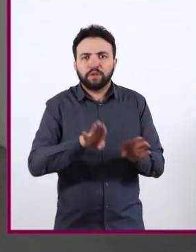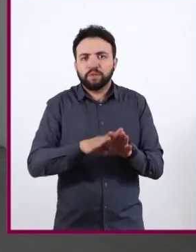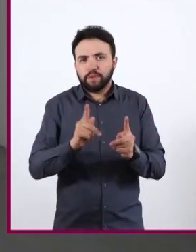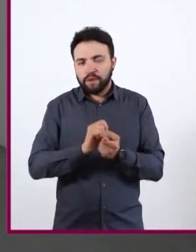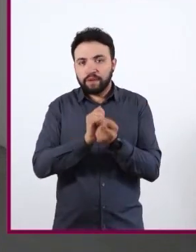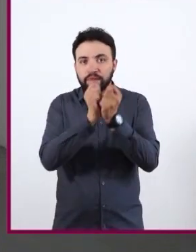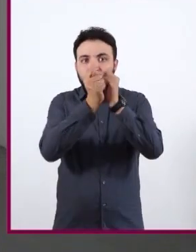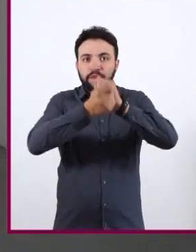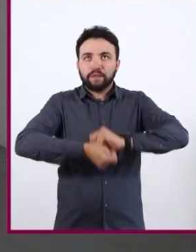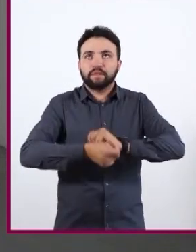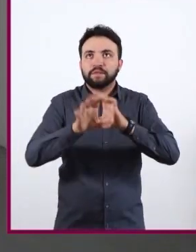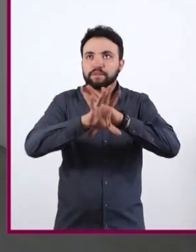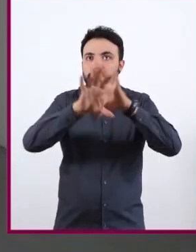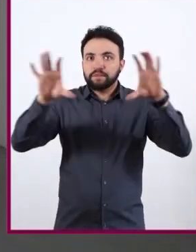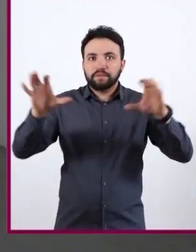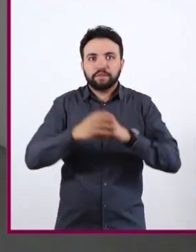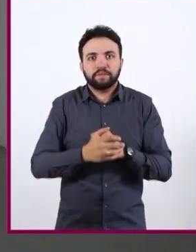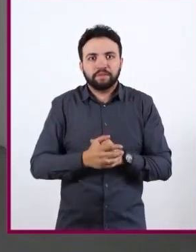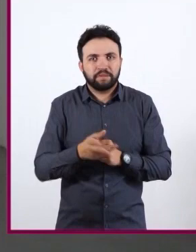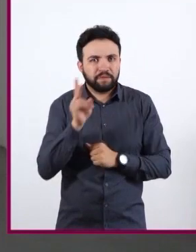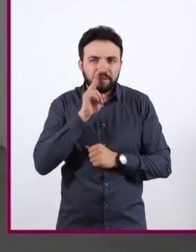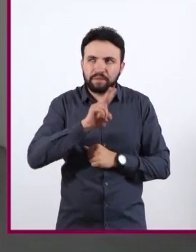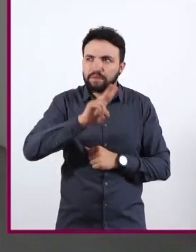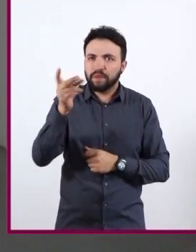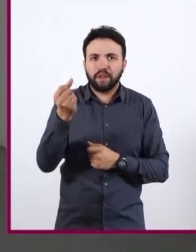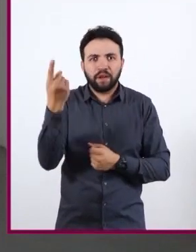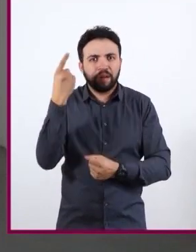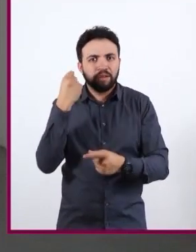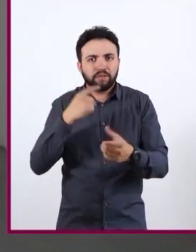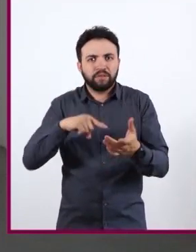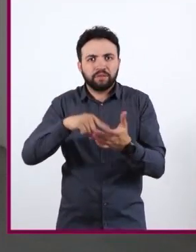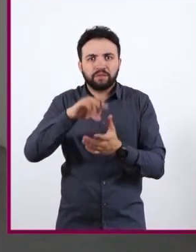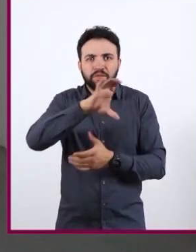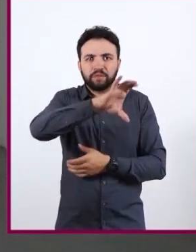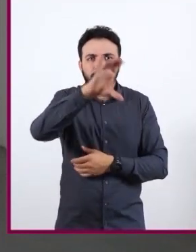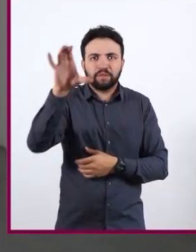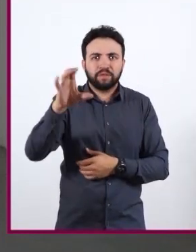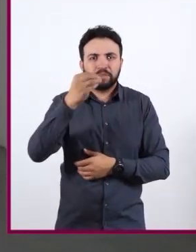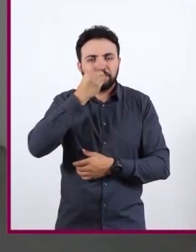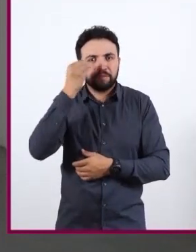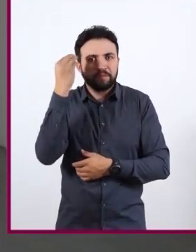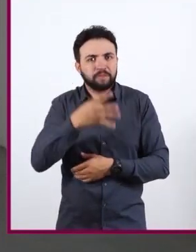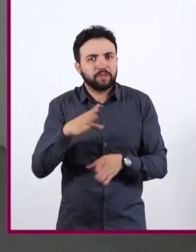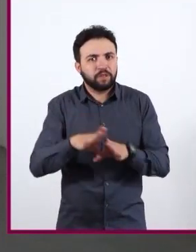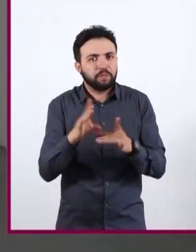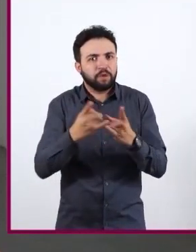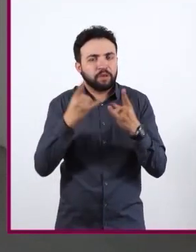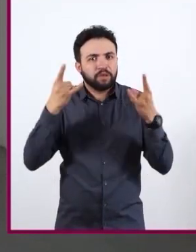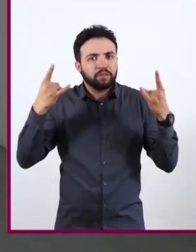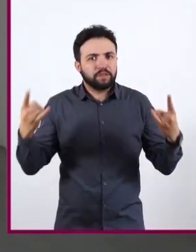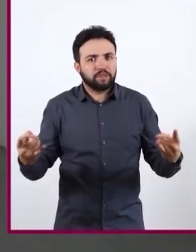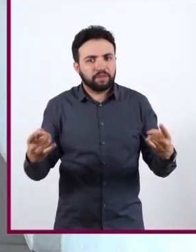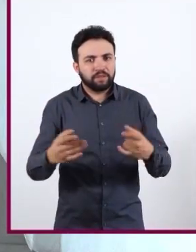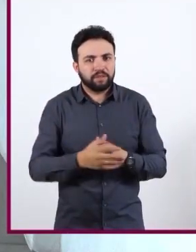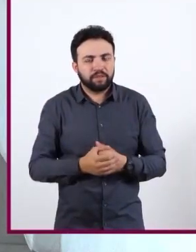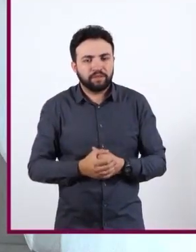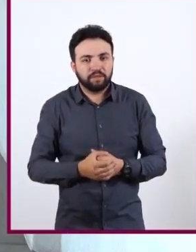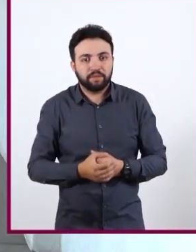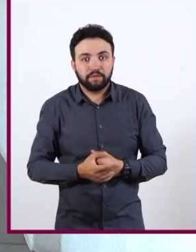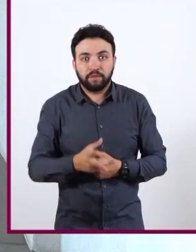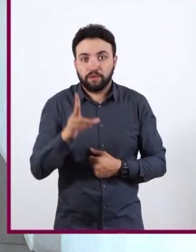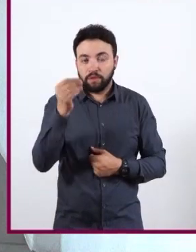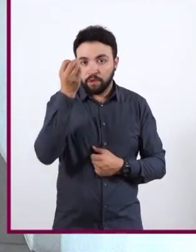en una instalación. ¿No les pareció que algunos de los paisajes que Luis crea son escenarios de alguna historia de ciencia ficción?